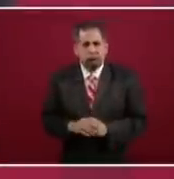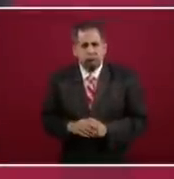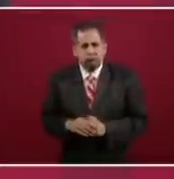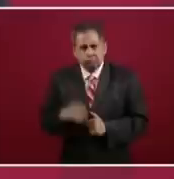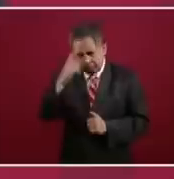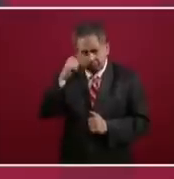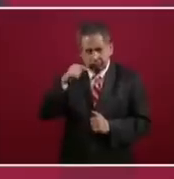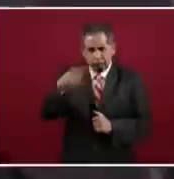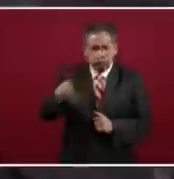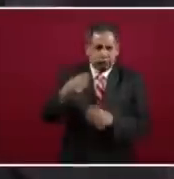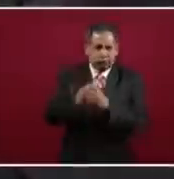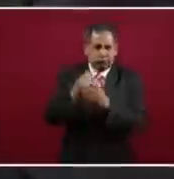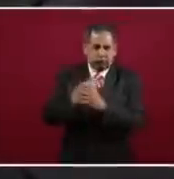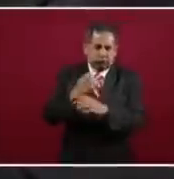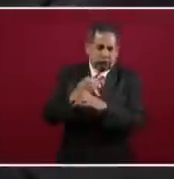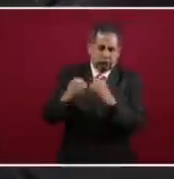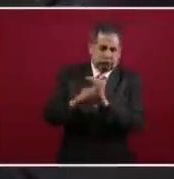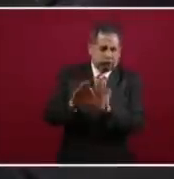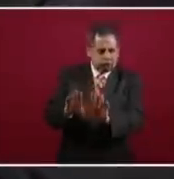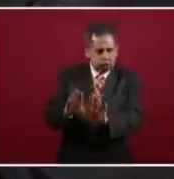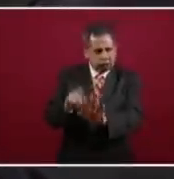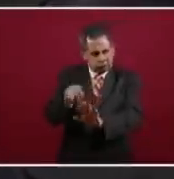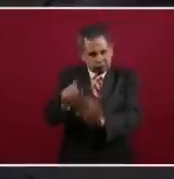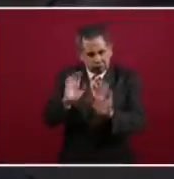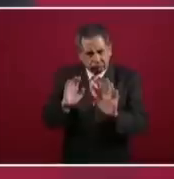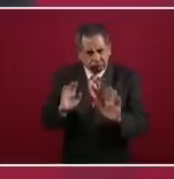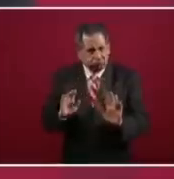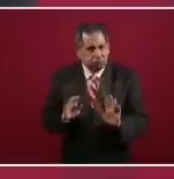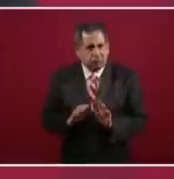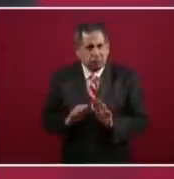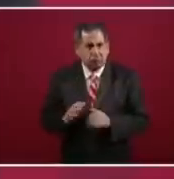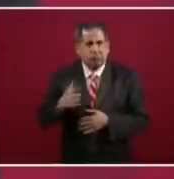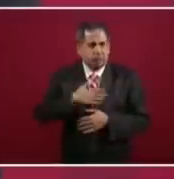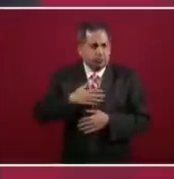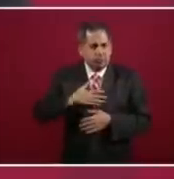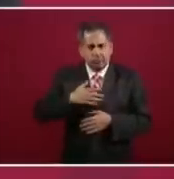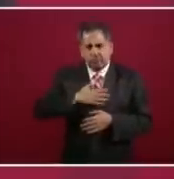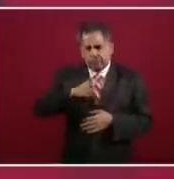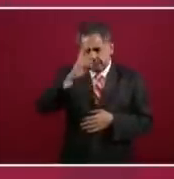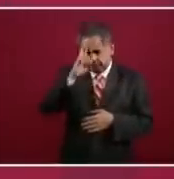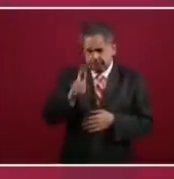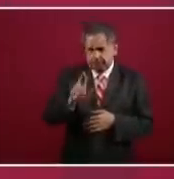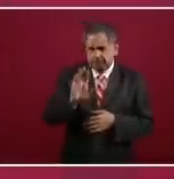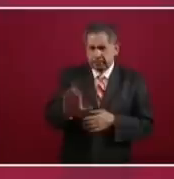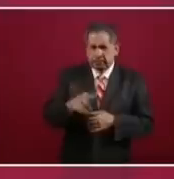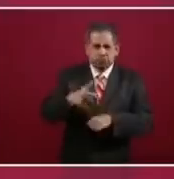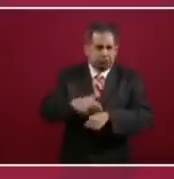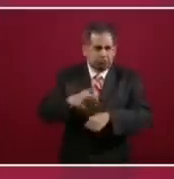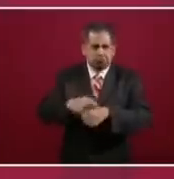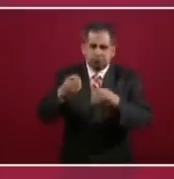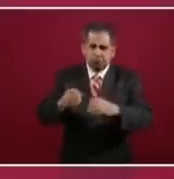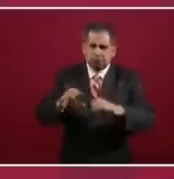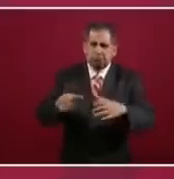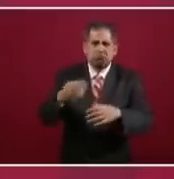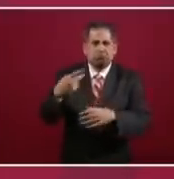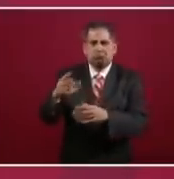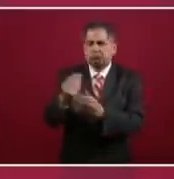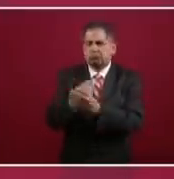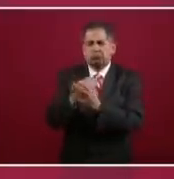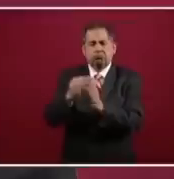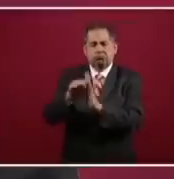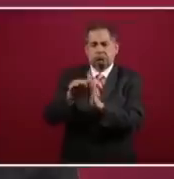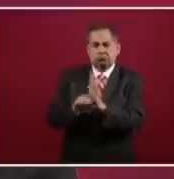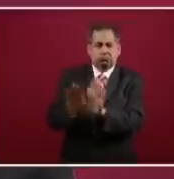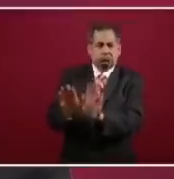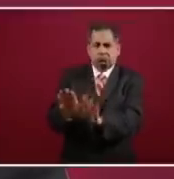para sus cosas y soy respetuoso de sus tiempos de su agenda